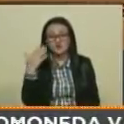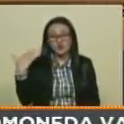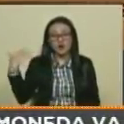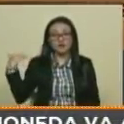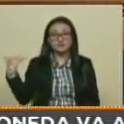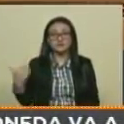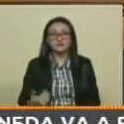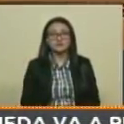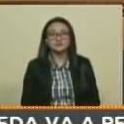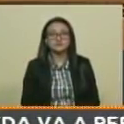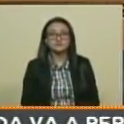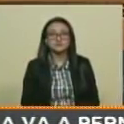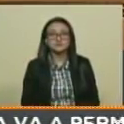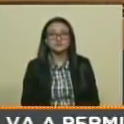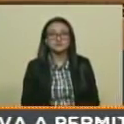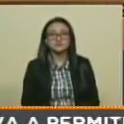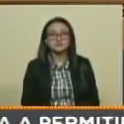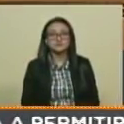anteriores.